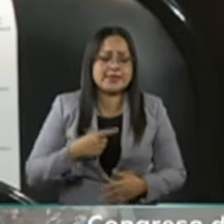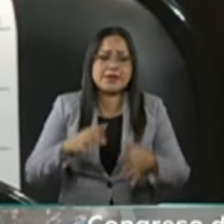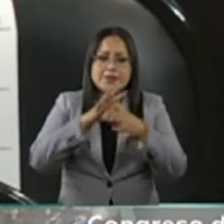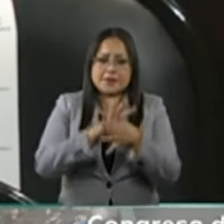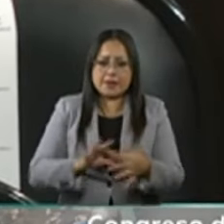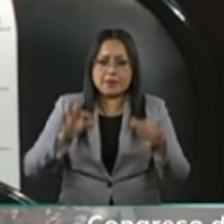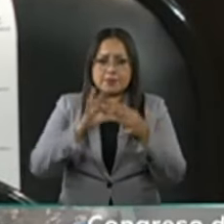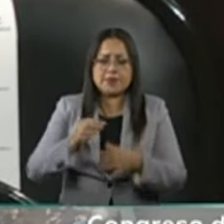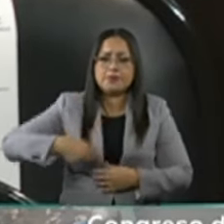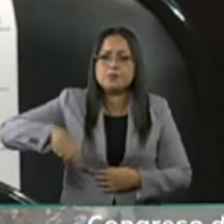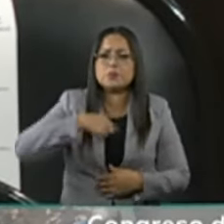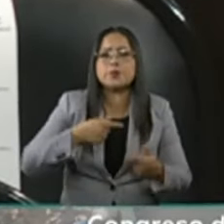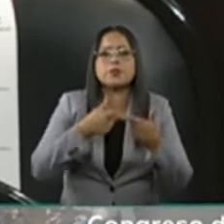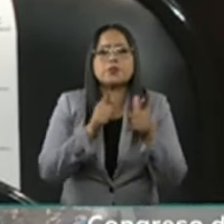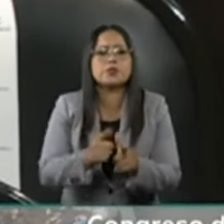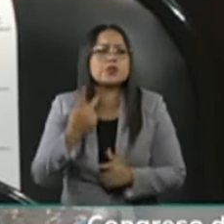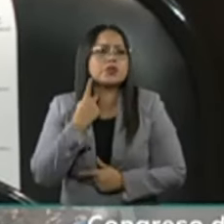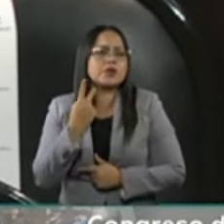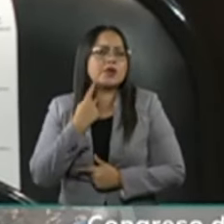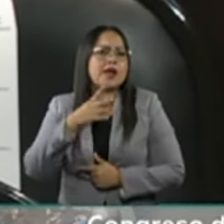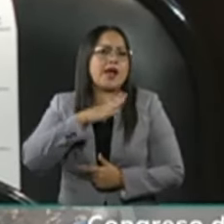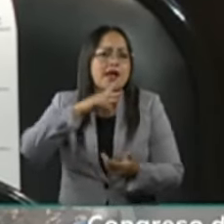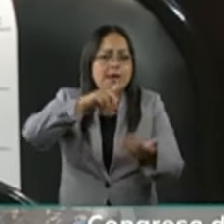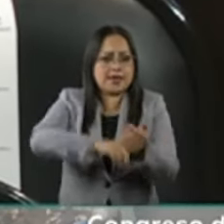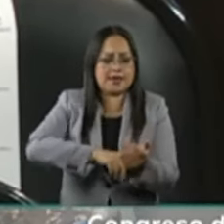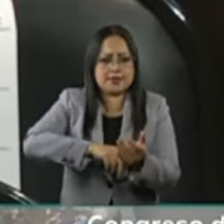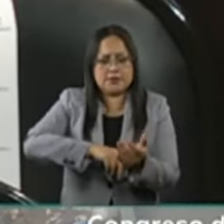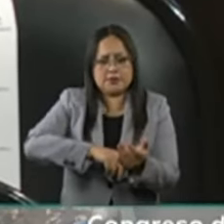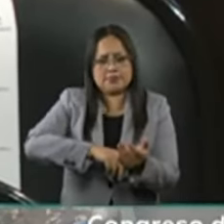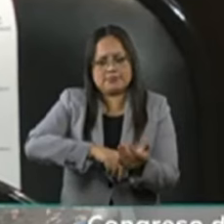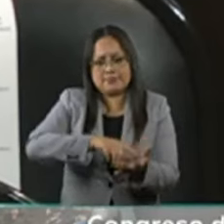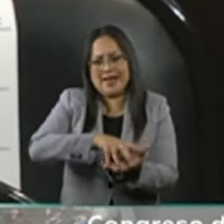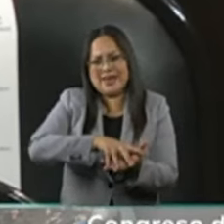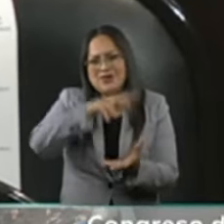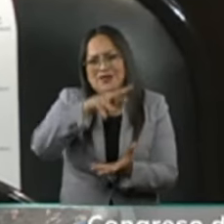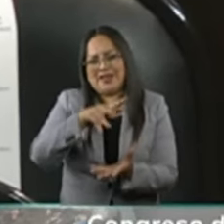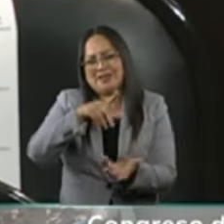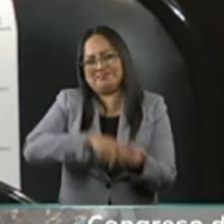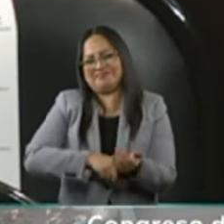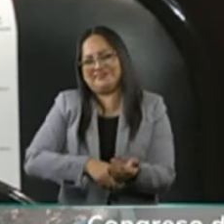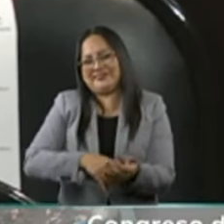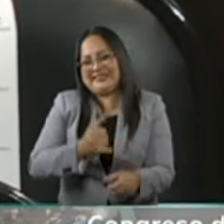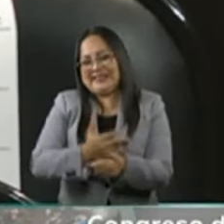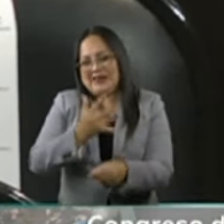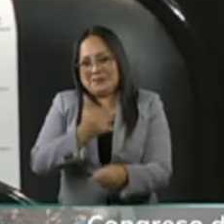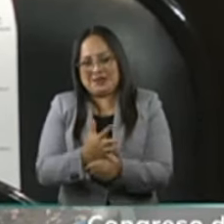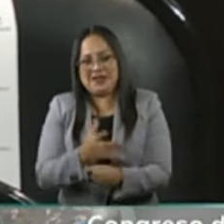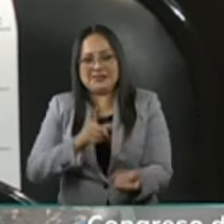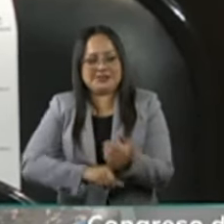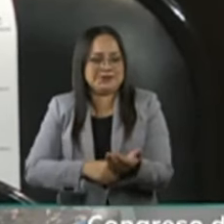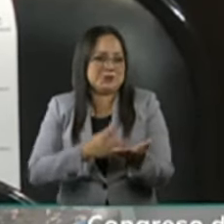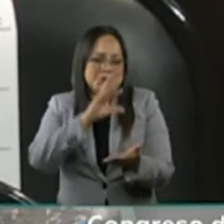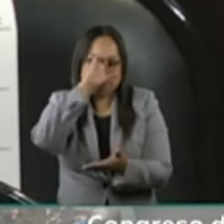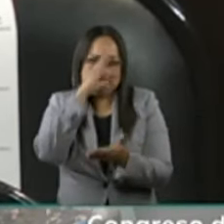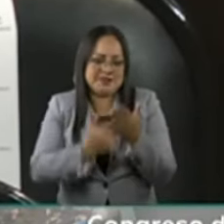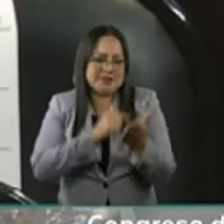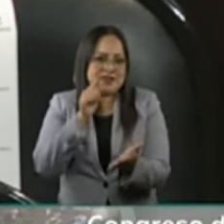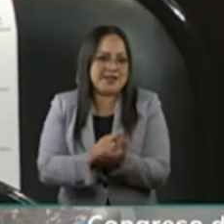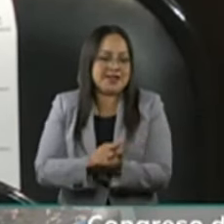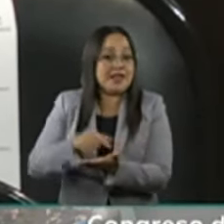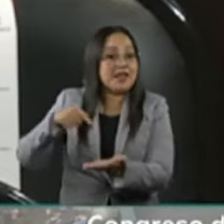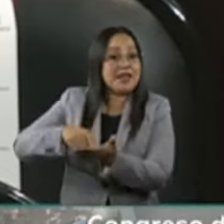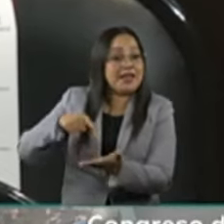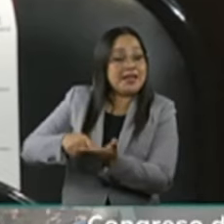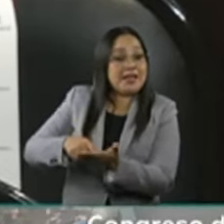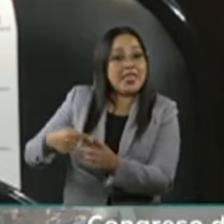sistema de partidos se ha construido en mayorías legislativa artificial e ilegal, en un acto inédito de distorsión a la